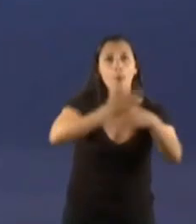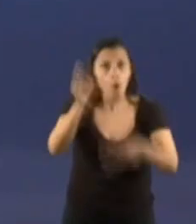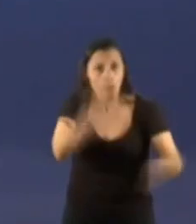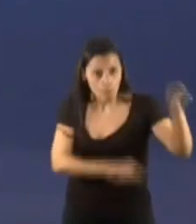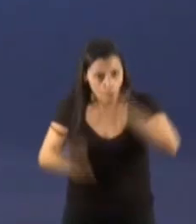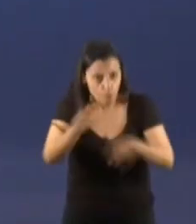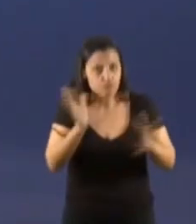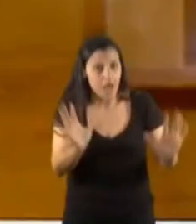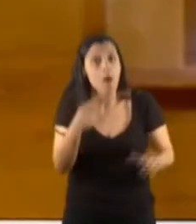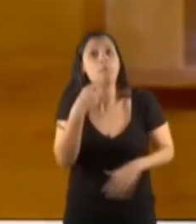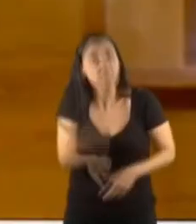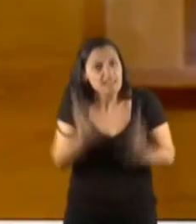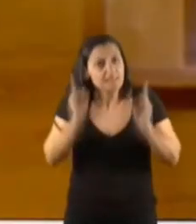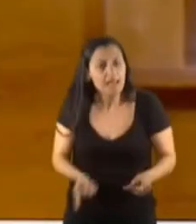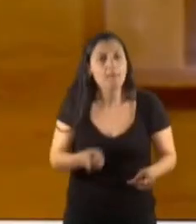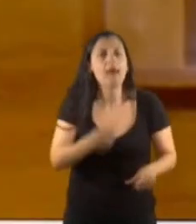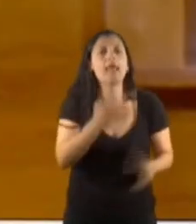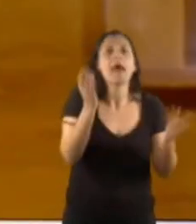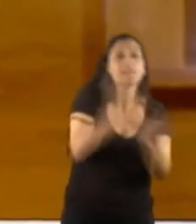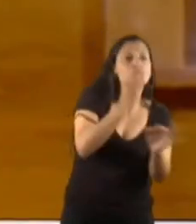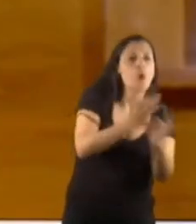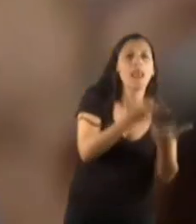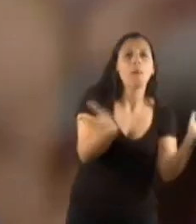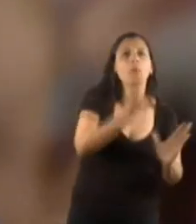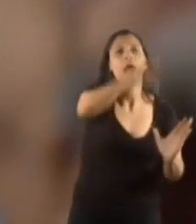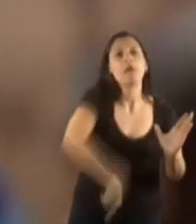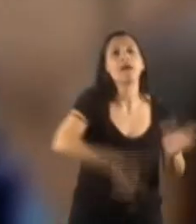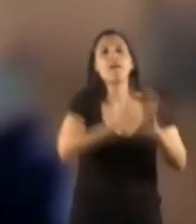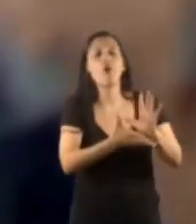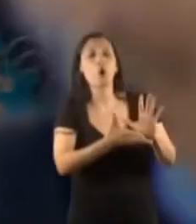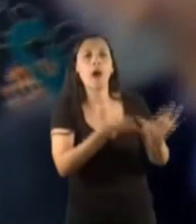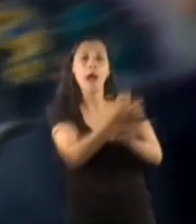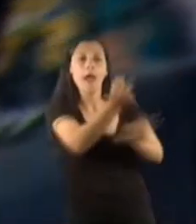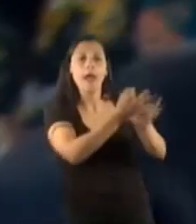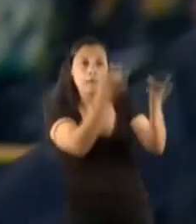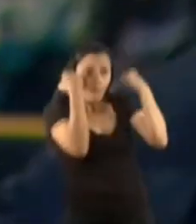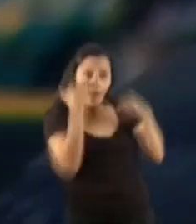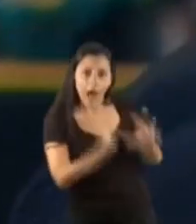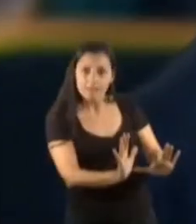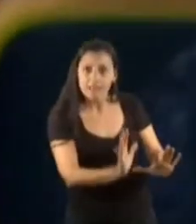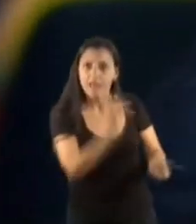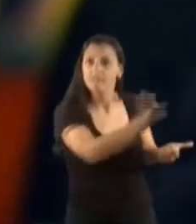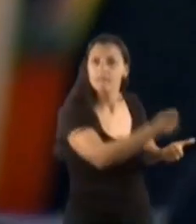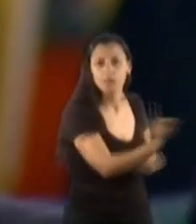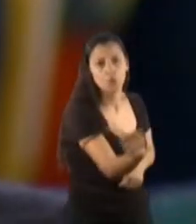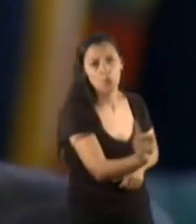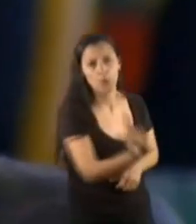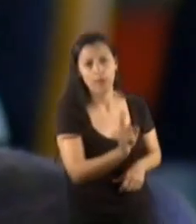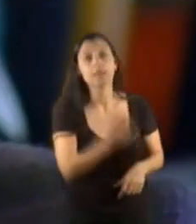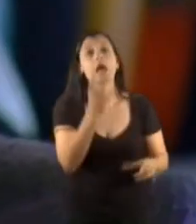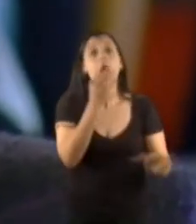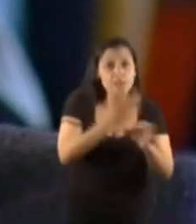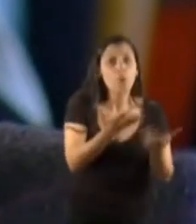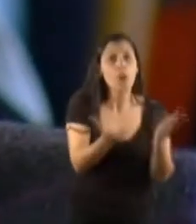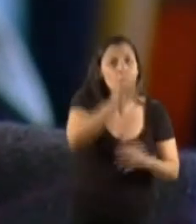la escuela pública es para adoctrinar gente de esa Educación Pública salieron los millones